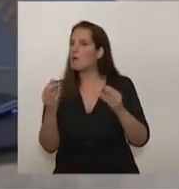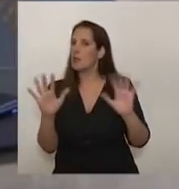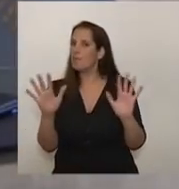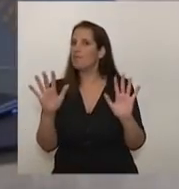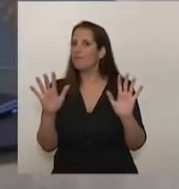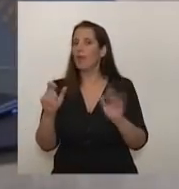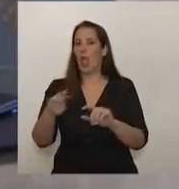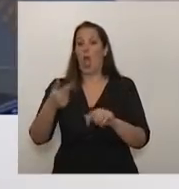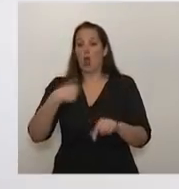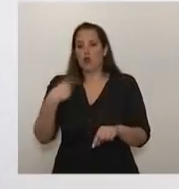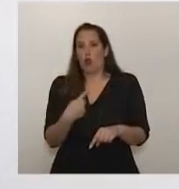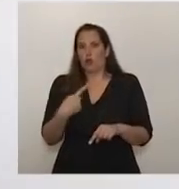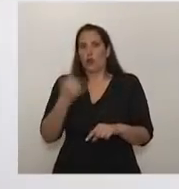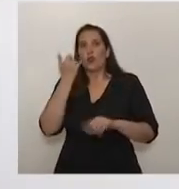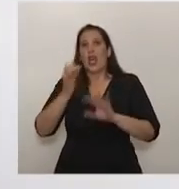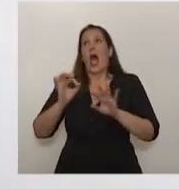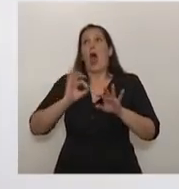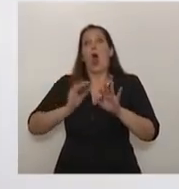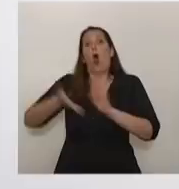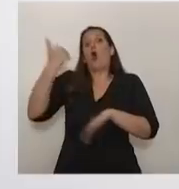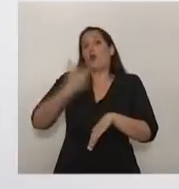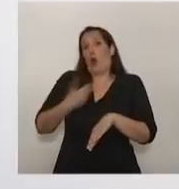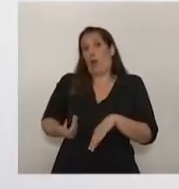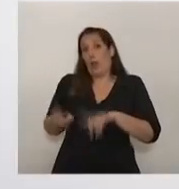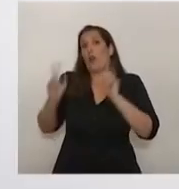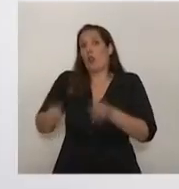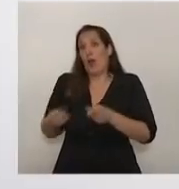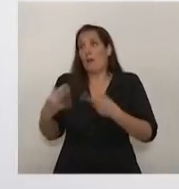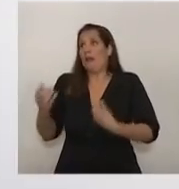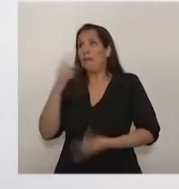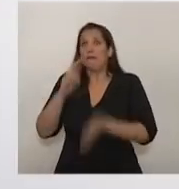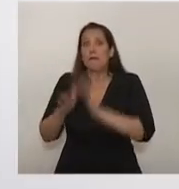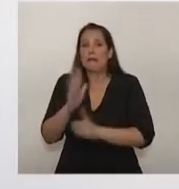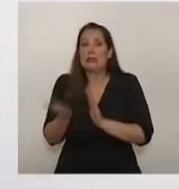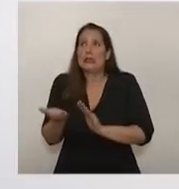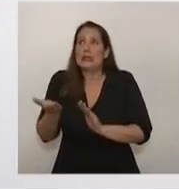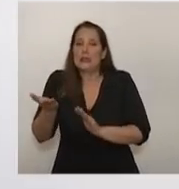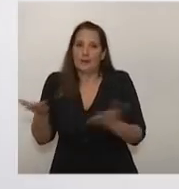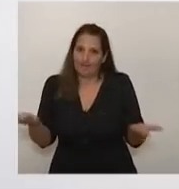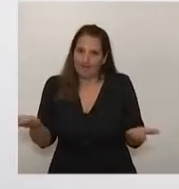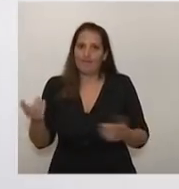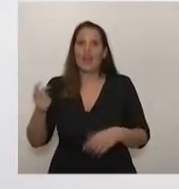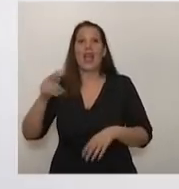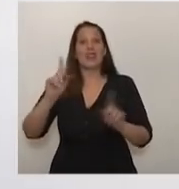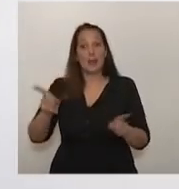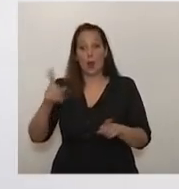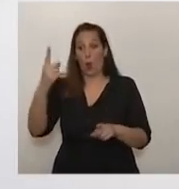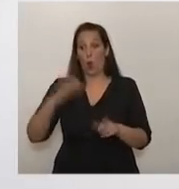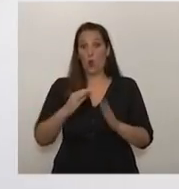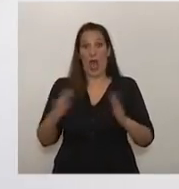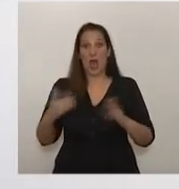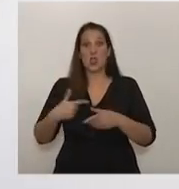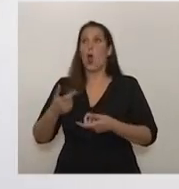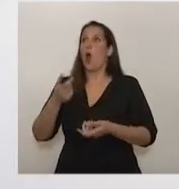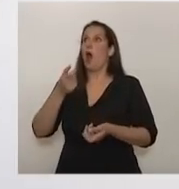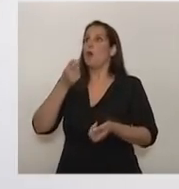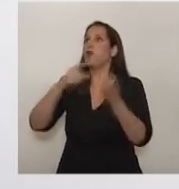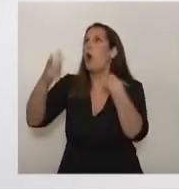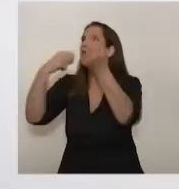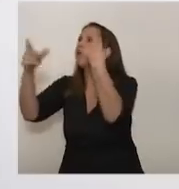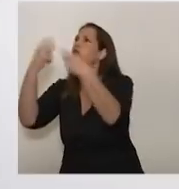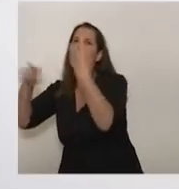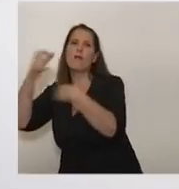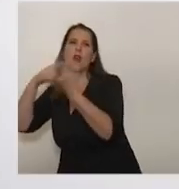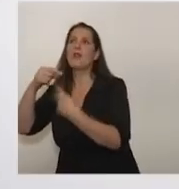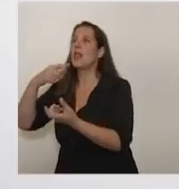otros gobiernos argentinos en el pasado. Además, hace más de un año que exportamos más de lo que importamos, por lo que no hace falta